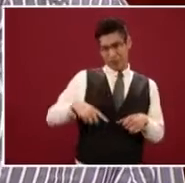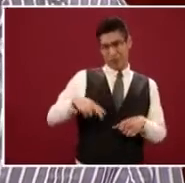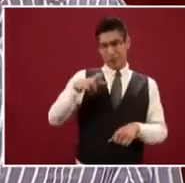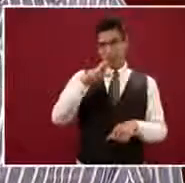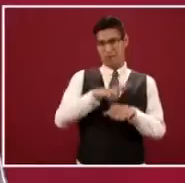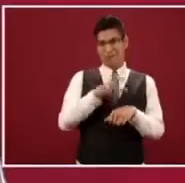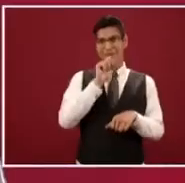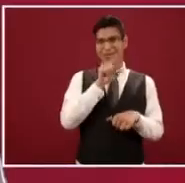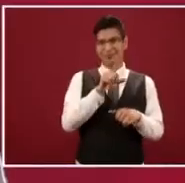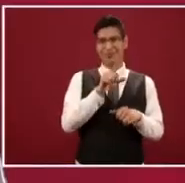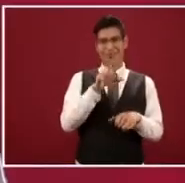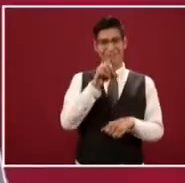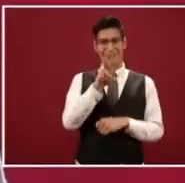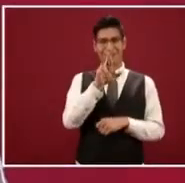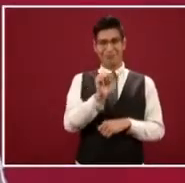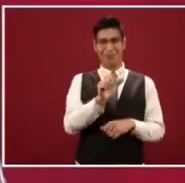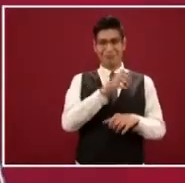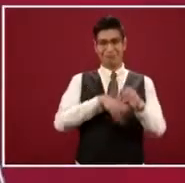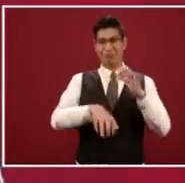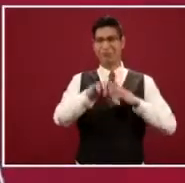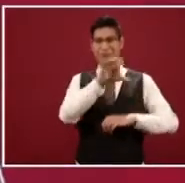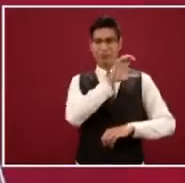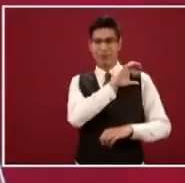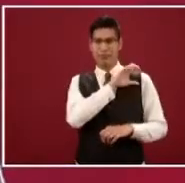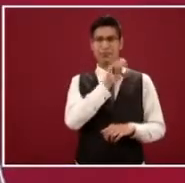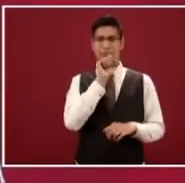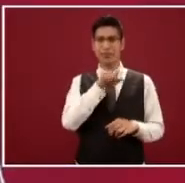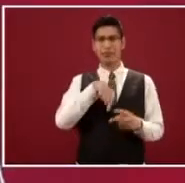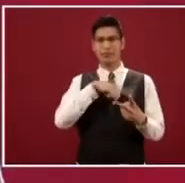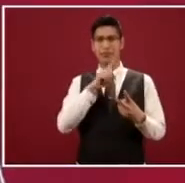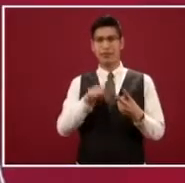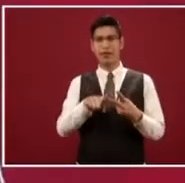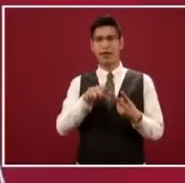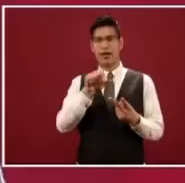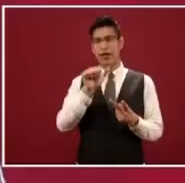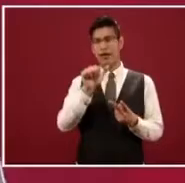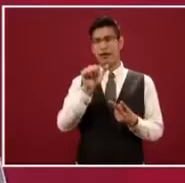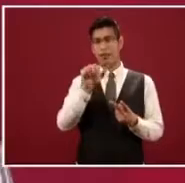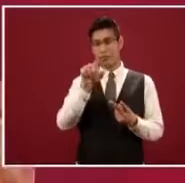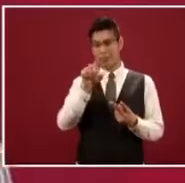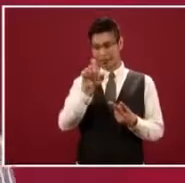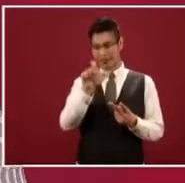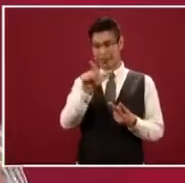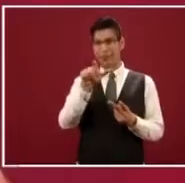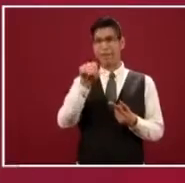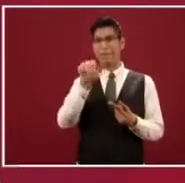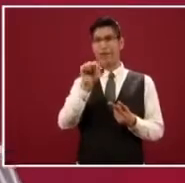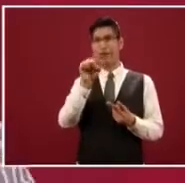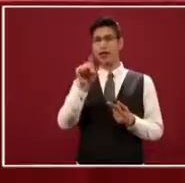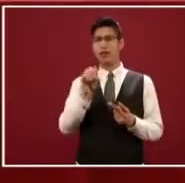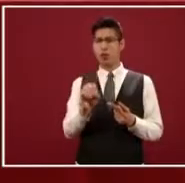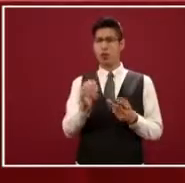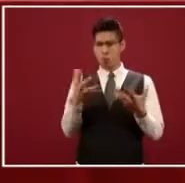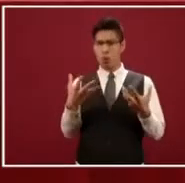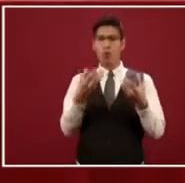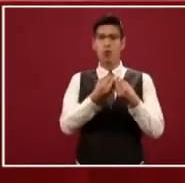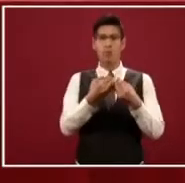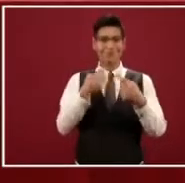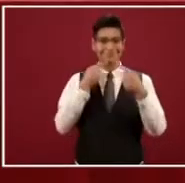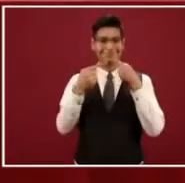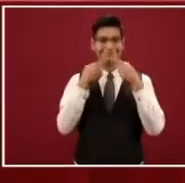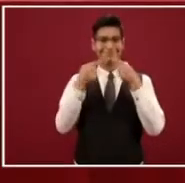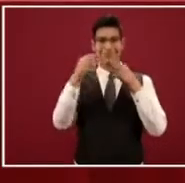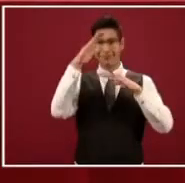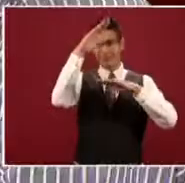Sheinbaum, jefa de gobierno de la Ciudad de México, y el gobernador Alfredo del Mazo, conjuntamente empiecen a tomar decisiones